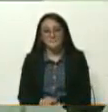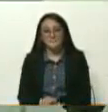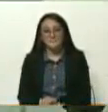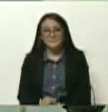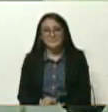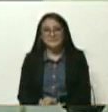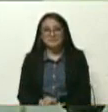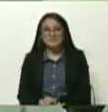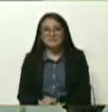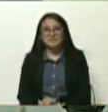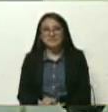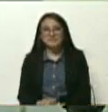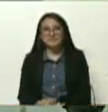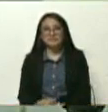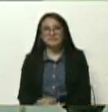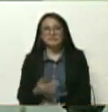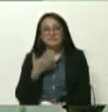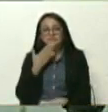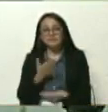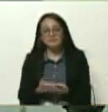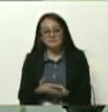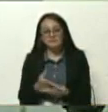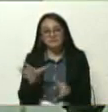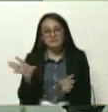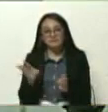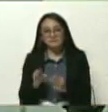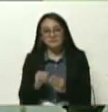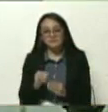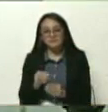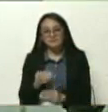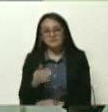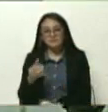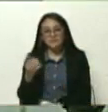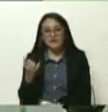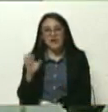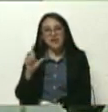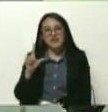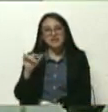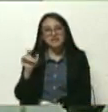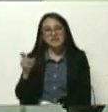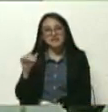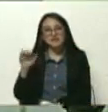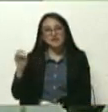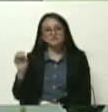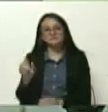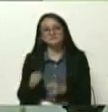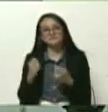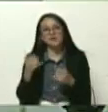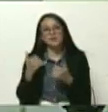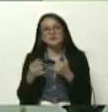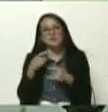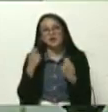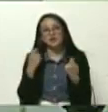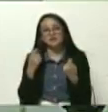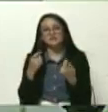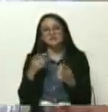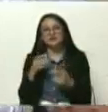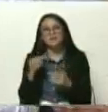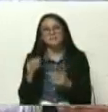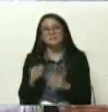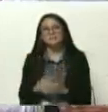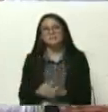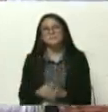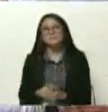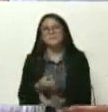Bien, agradecemos a Héctor Pereira. A continuación, Eligio Rojas, del diario Últimas Noticias.